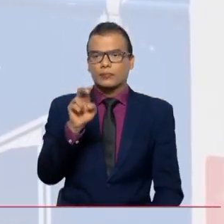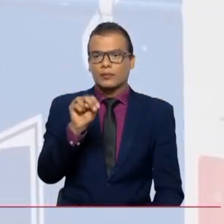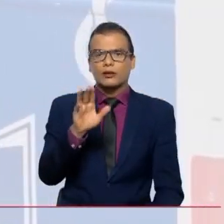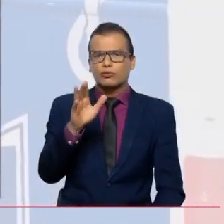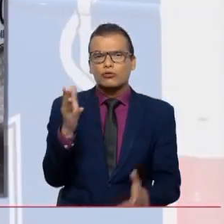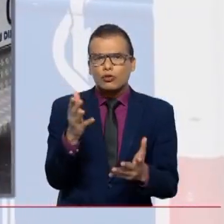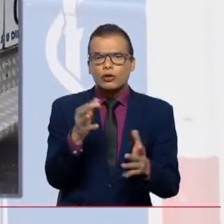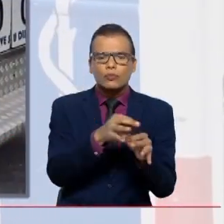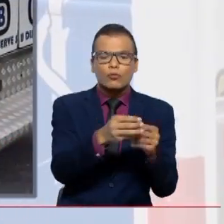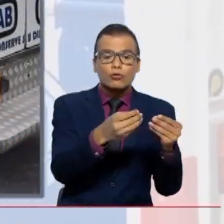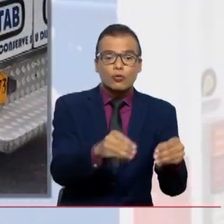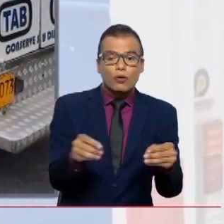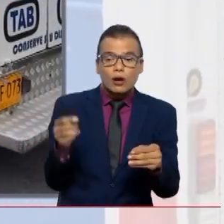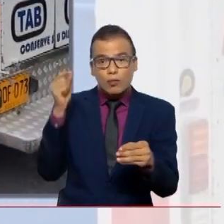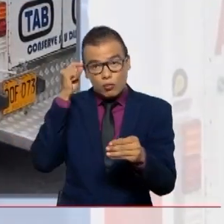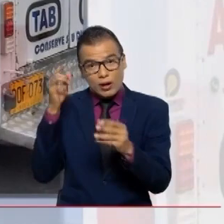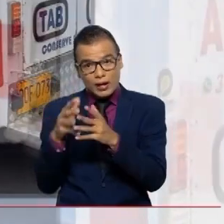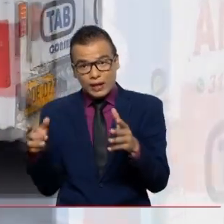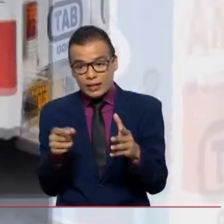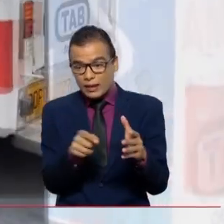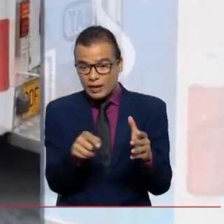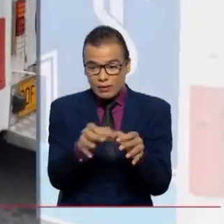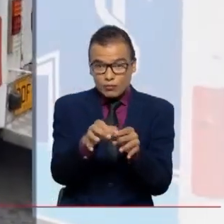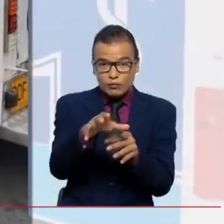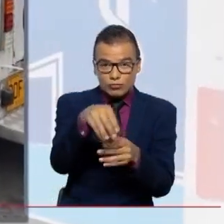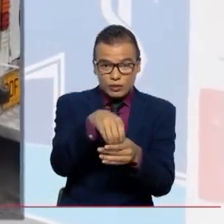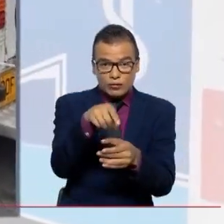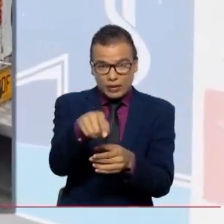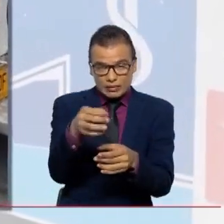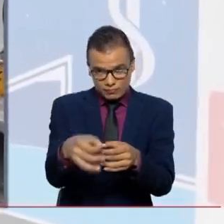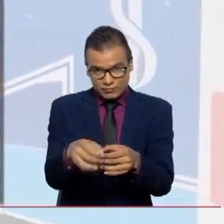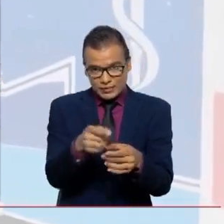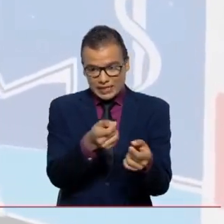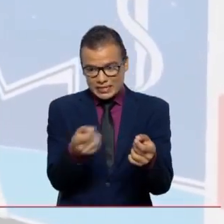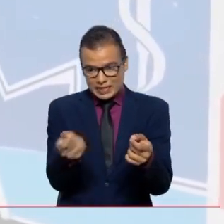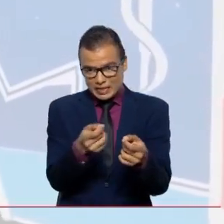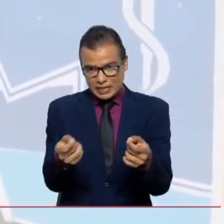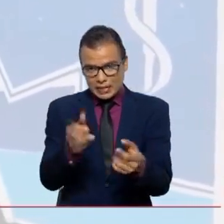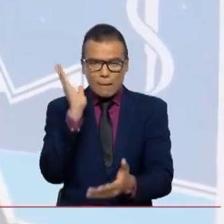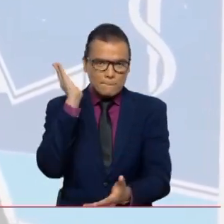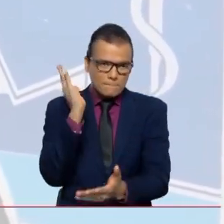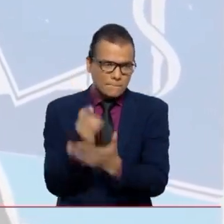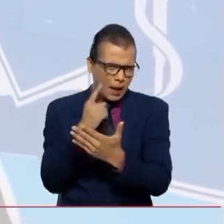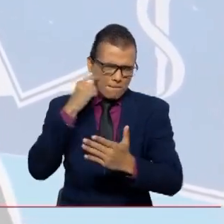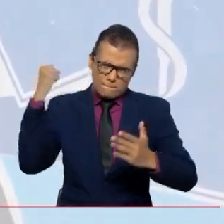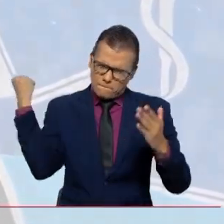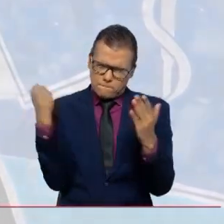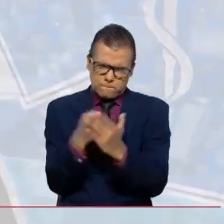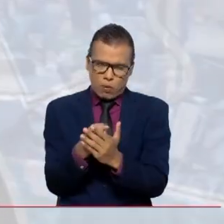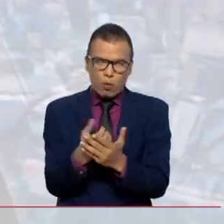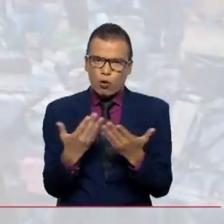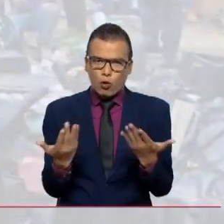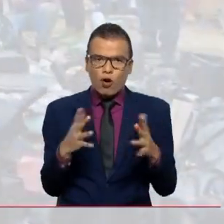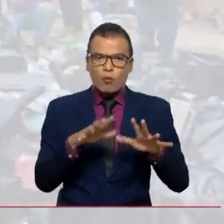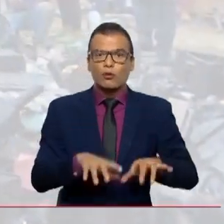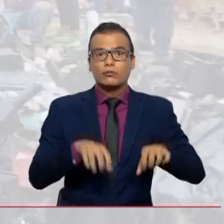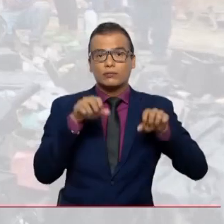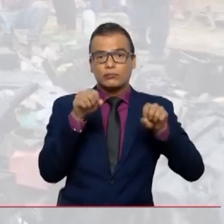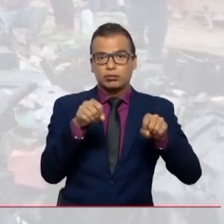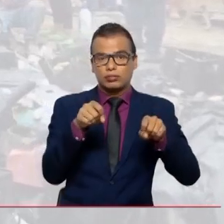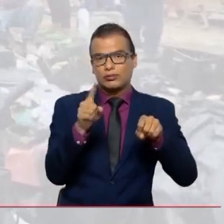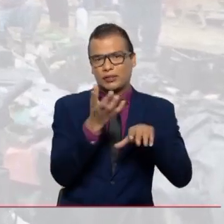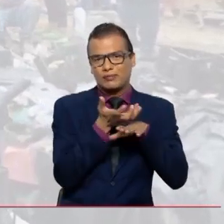Tuluá y Bucalagrande. El conductor de un bus escalera que transportaba a decenas de pasajeros perdió el control